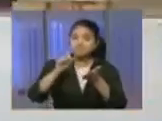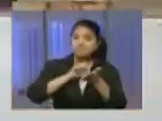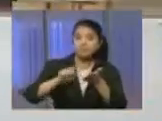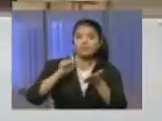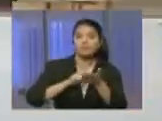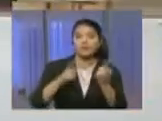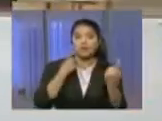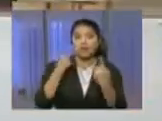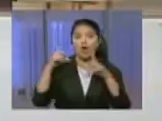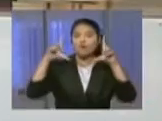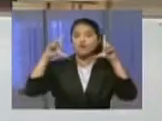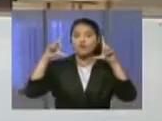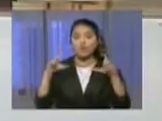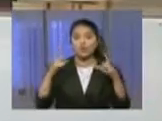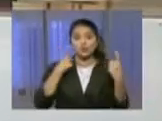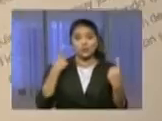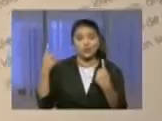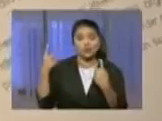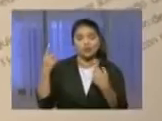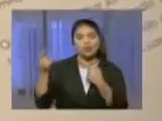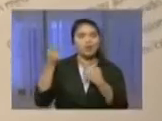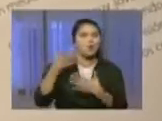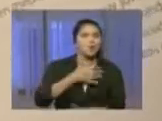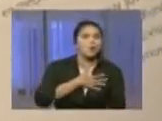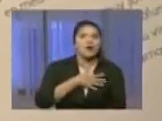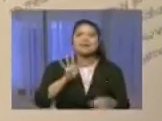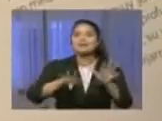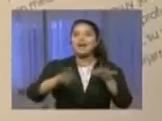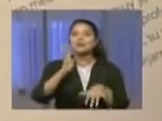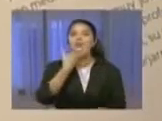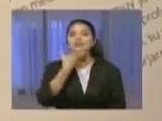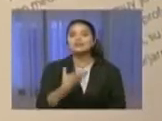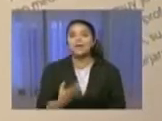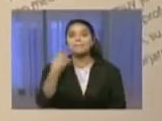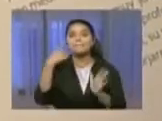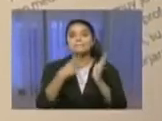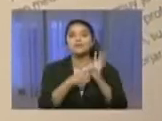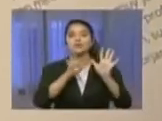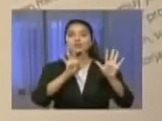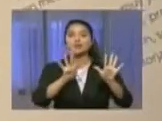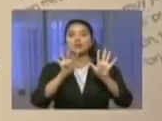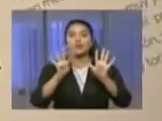está esta foto inolvidable del 14 de diciembre de